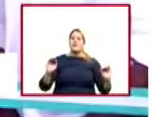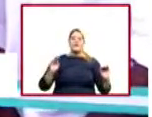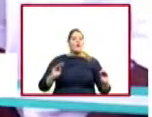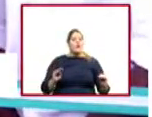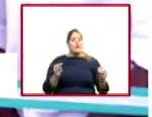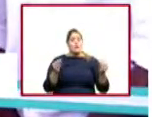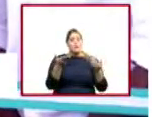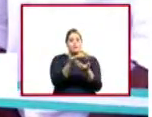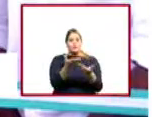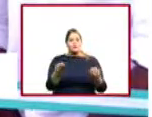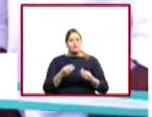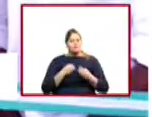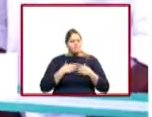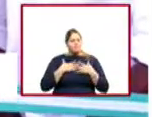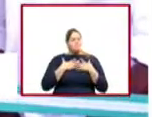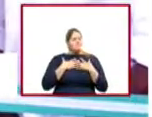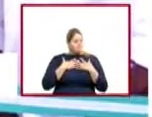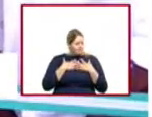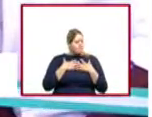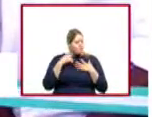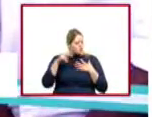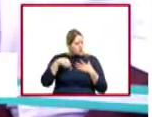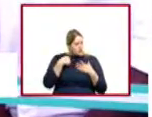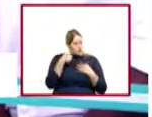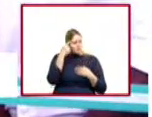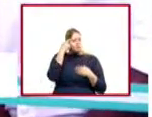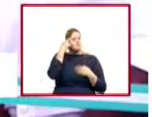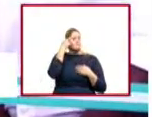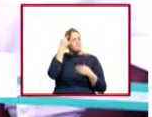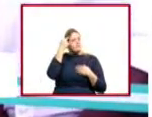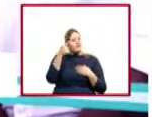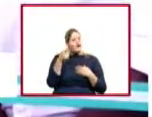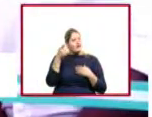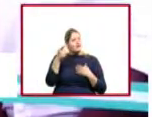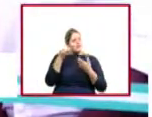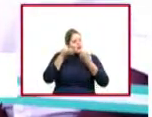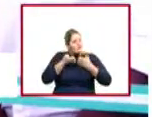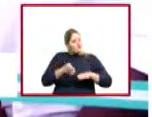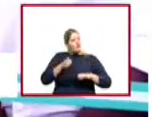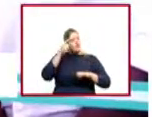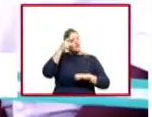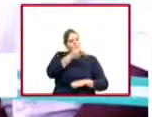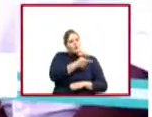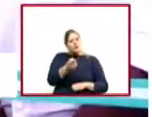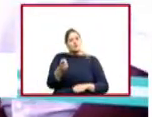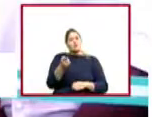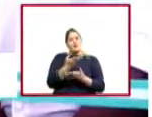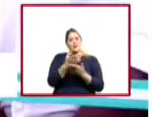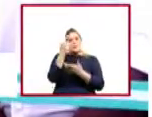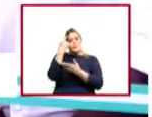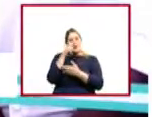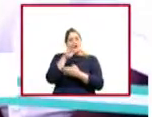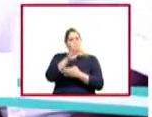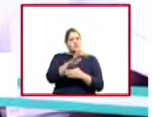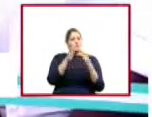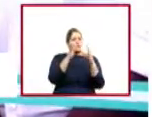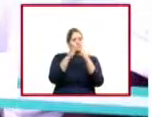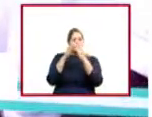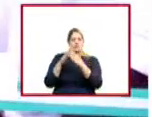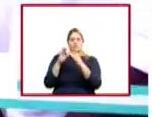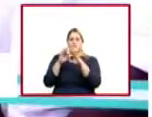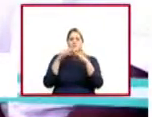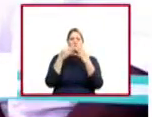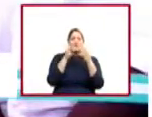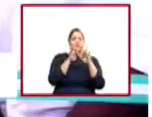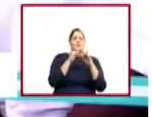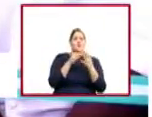sin dirección, y yo creo que es donde el llamado del pueblo hondureño, yo creo que de todo es que se elija las autoridades respectivas como lo marca la ley. Yo creo que eso es lo